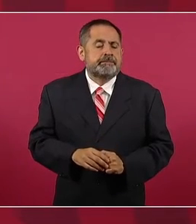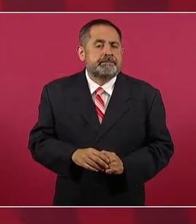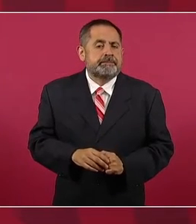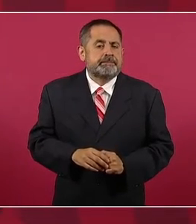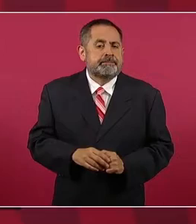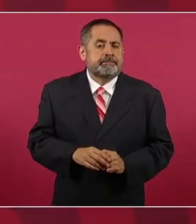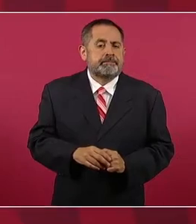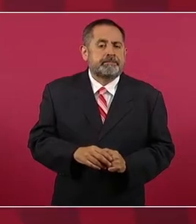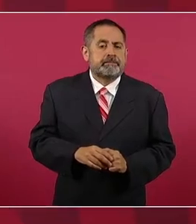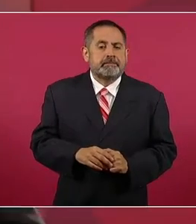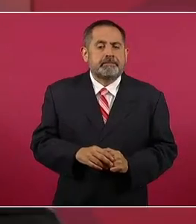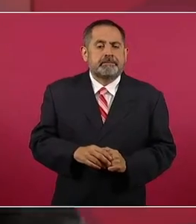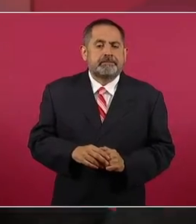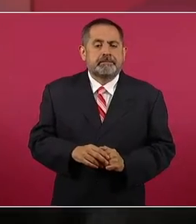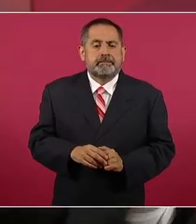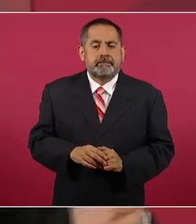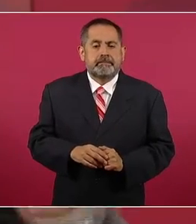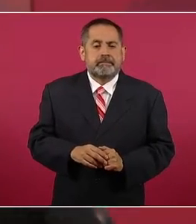Hay quienes